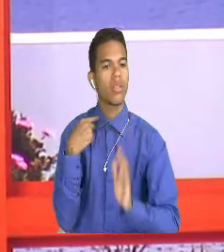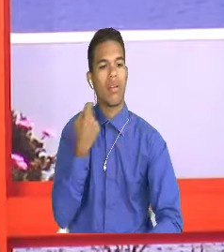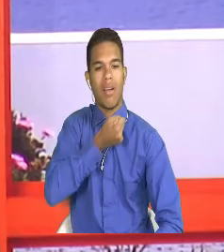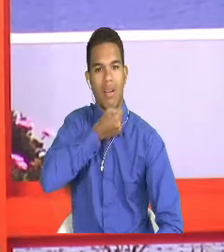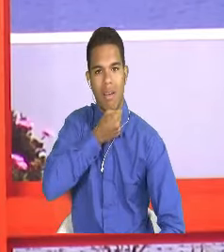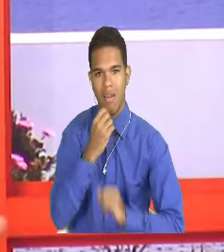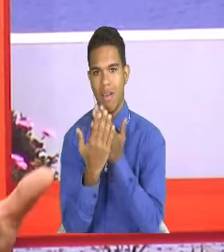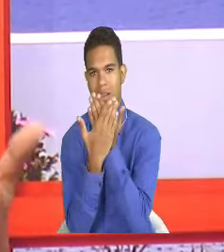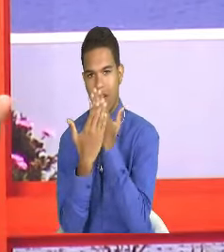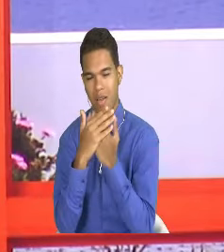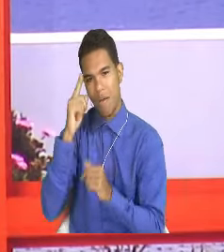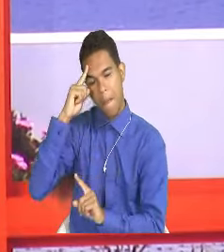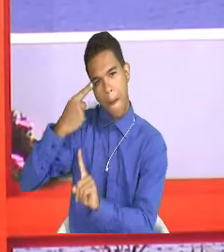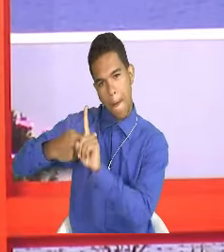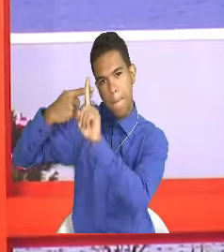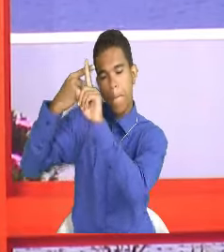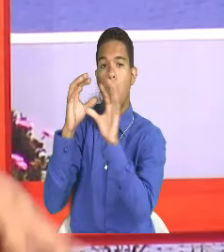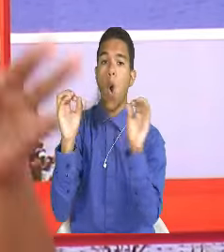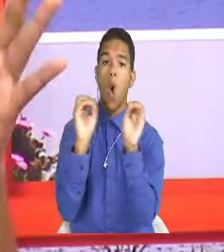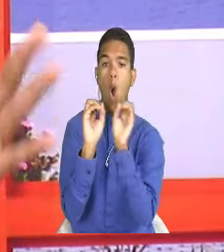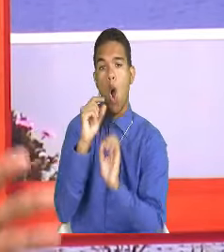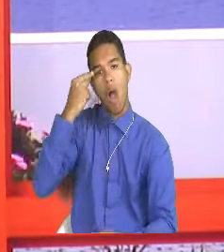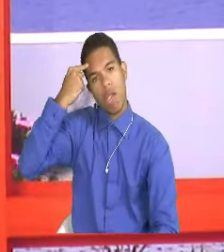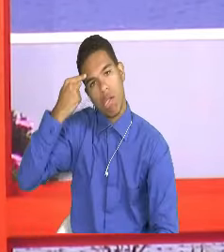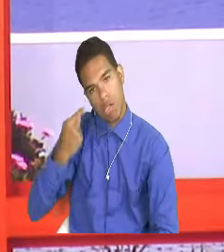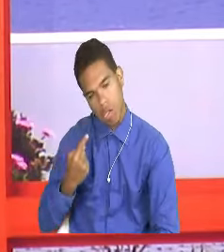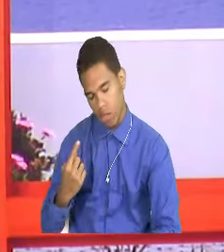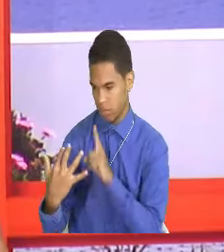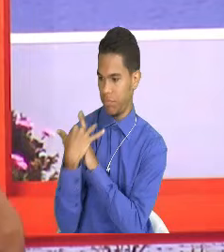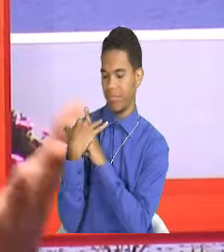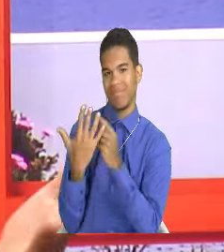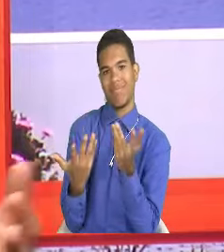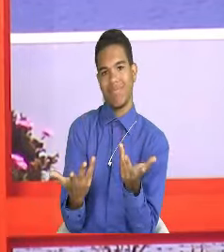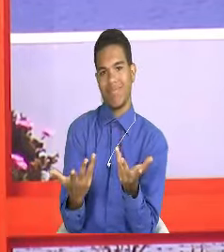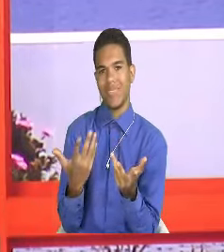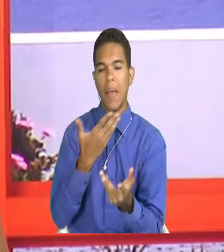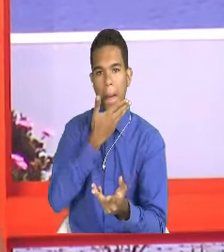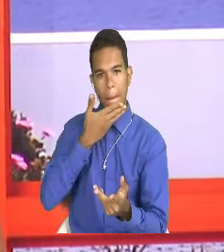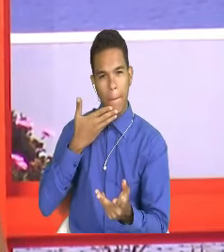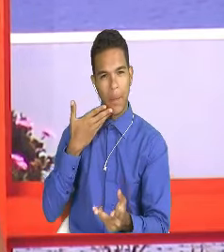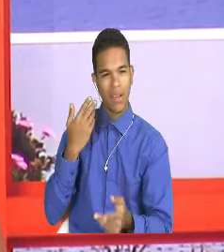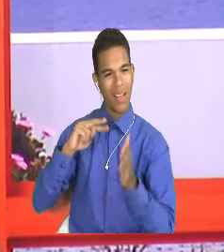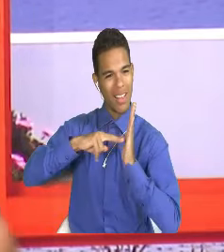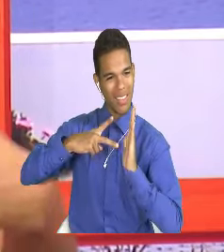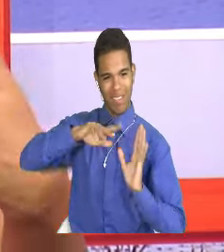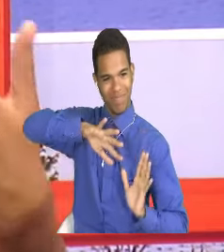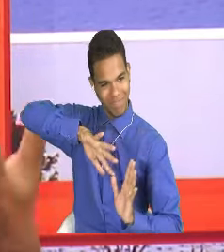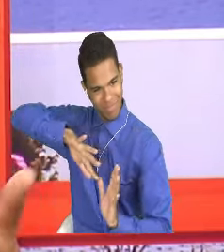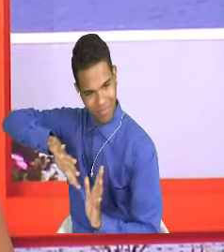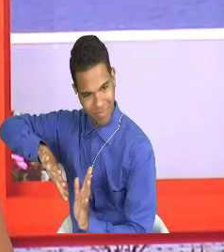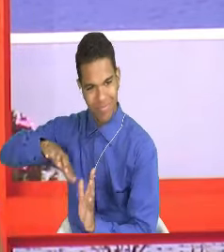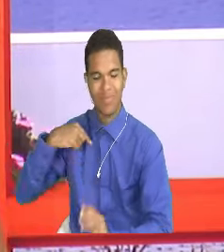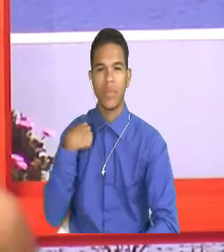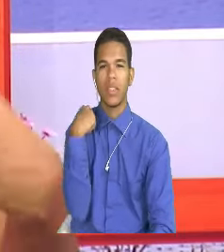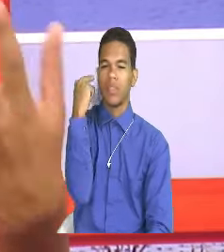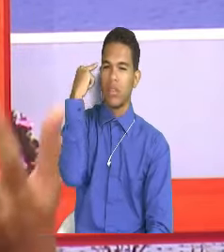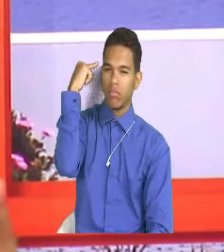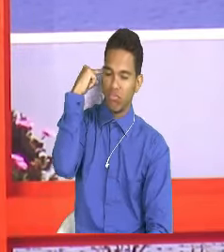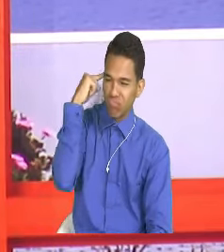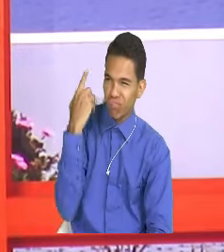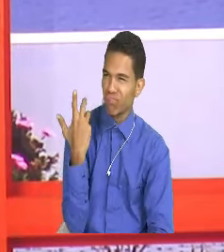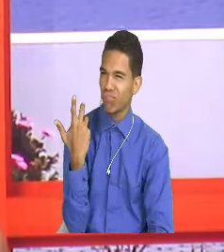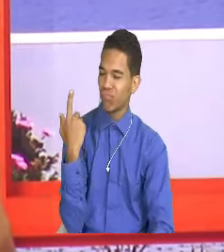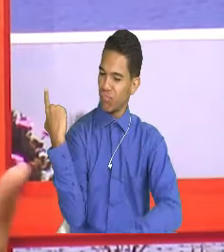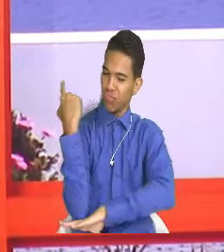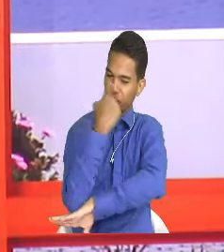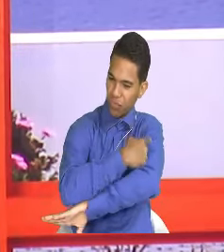en ese momento. Entonces es de pronto dedicarnos un poco más de tiempo a nosotros, a qué vamos a hacer, a empezar a pensar de pronto en pensamientos más positivos, cómo voy a hacer mi